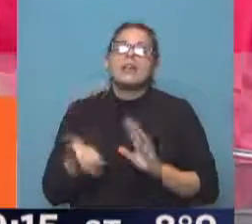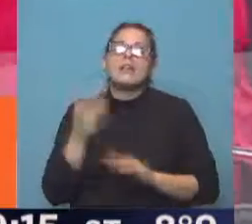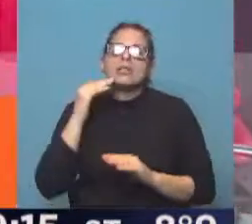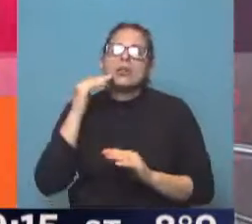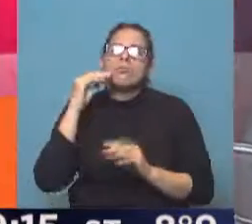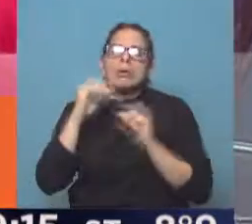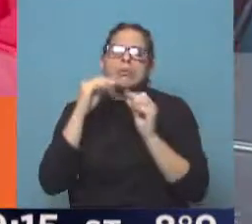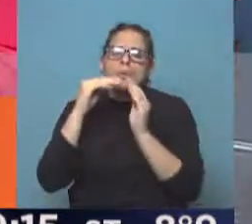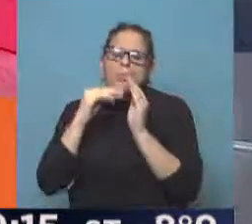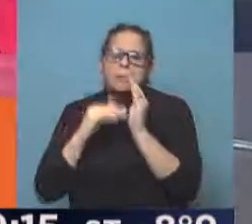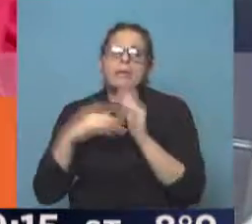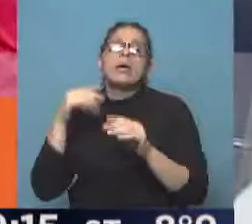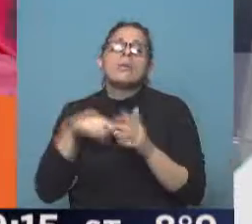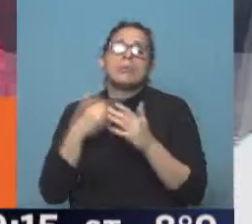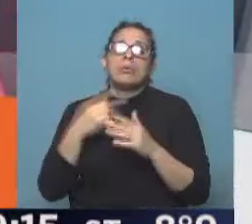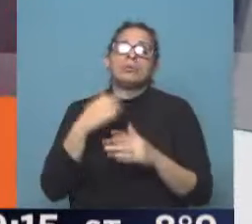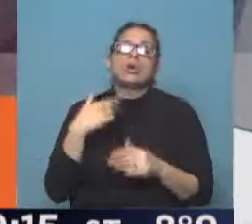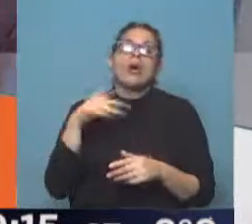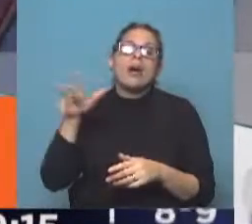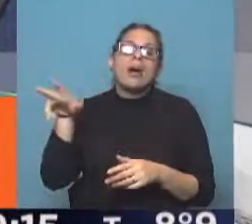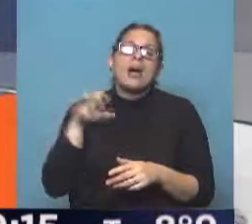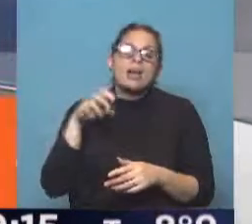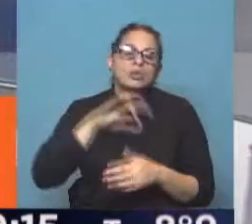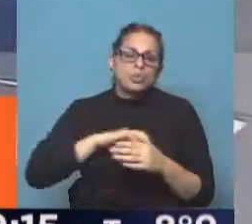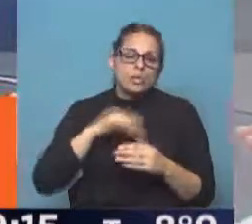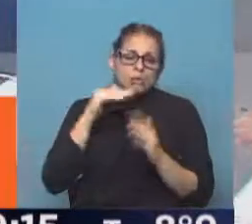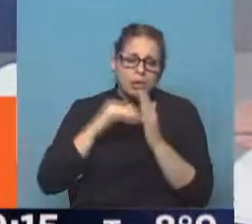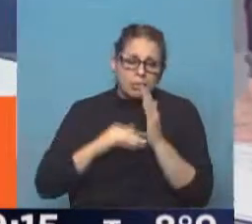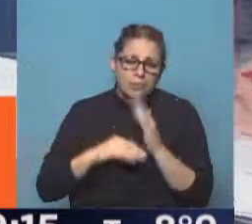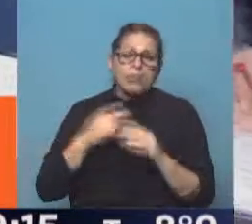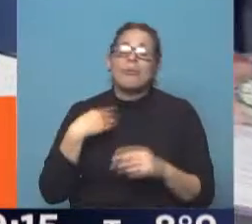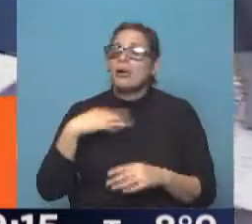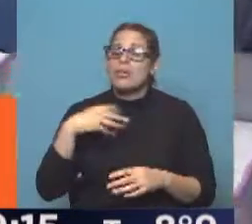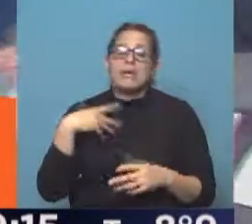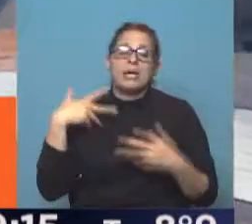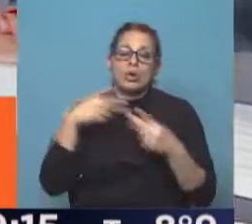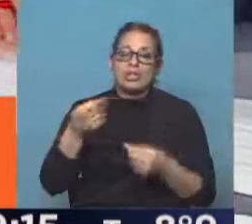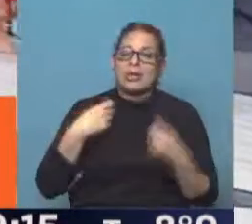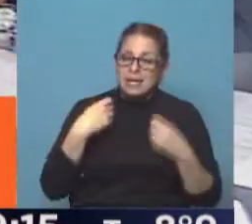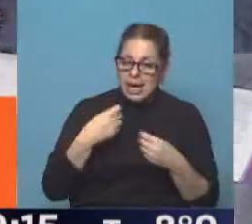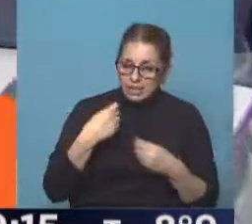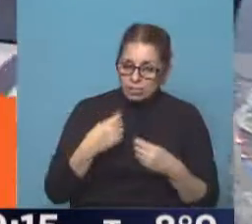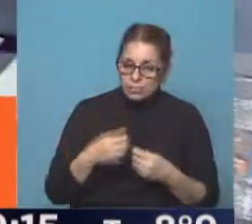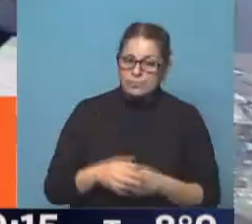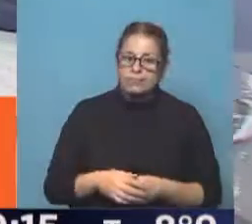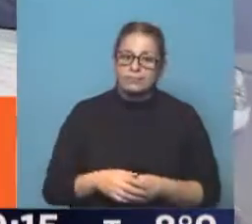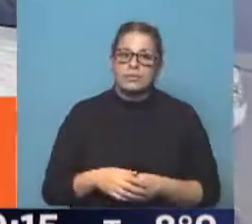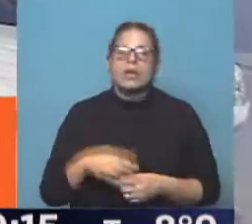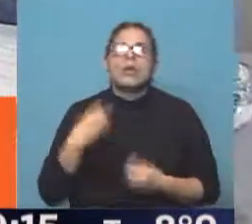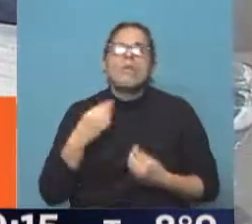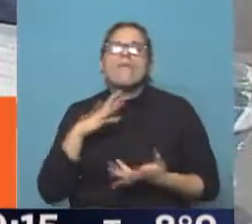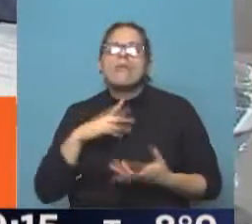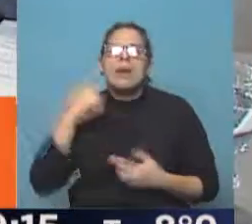cediendo porque en los hogares hay cada vez menos ingresos, entonces hay que restringir gastos, entonces hace que tampoco se pueda volver a